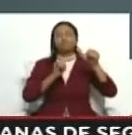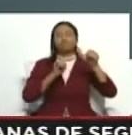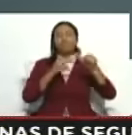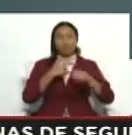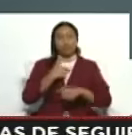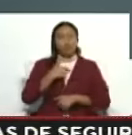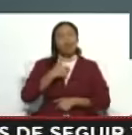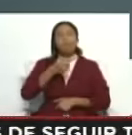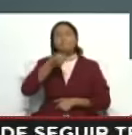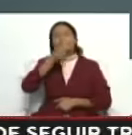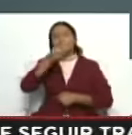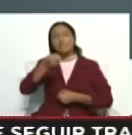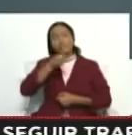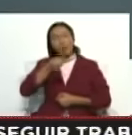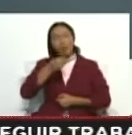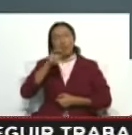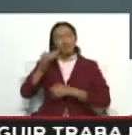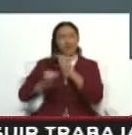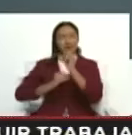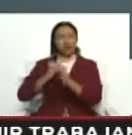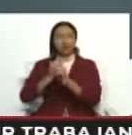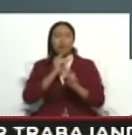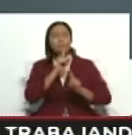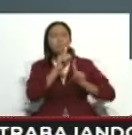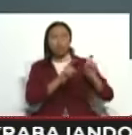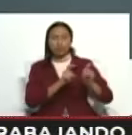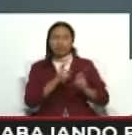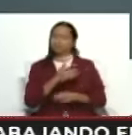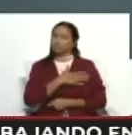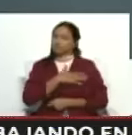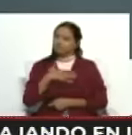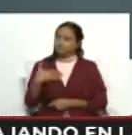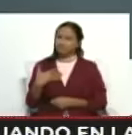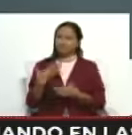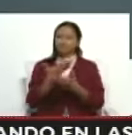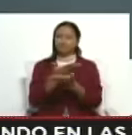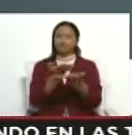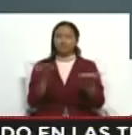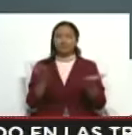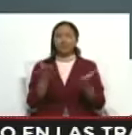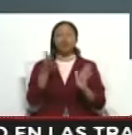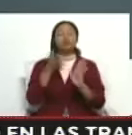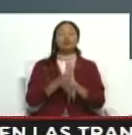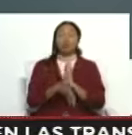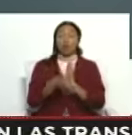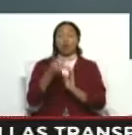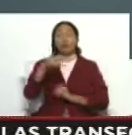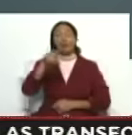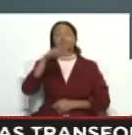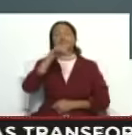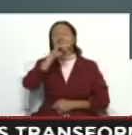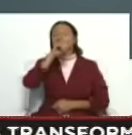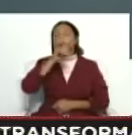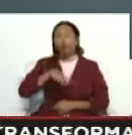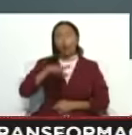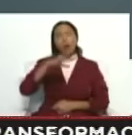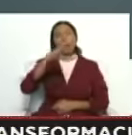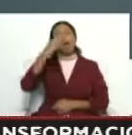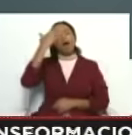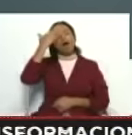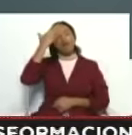un periodista internacional, solamente quiero decir que queda una gran lección, queda una gran